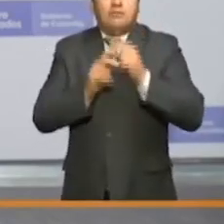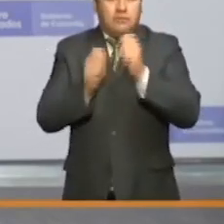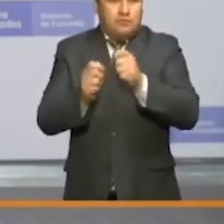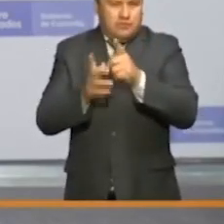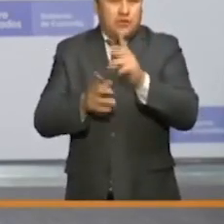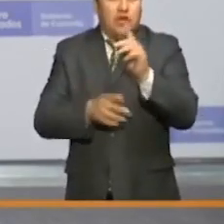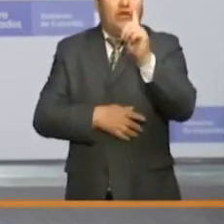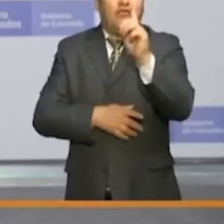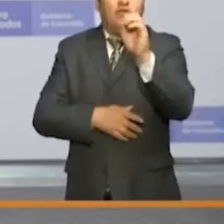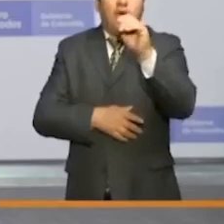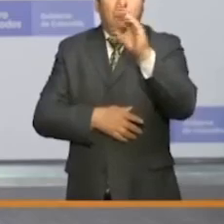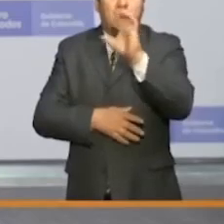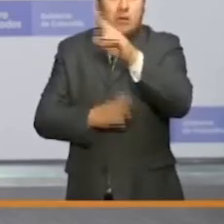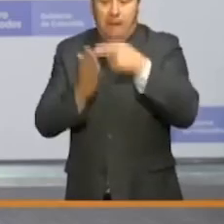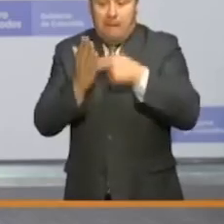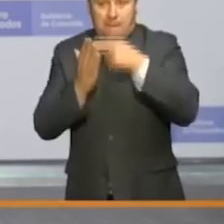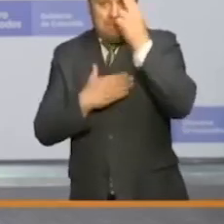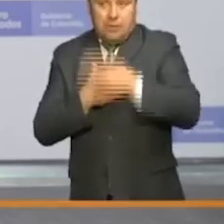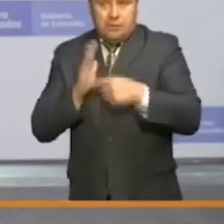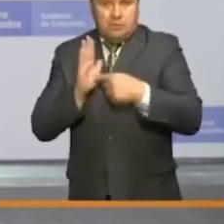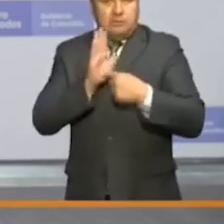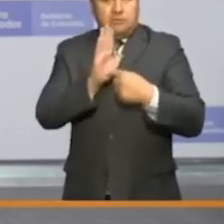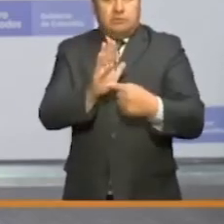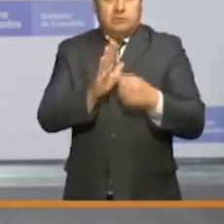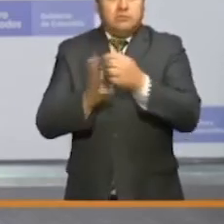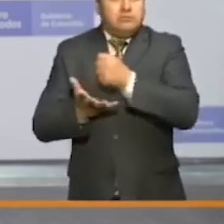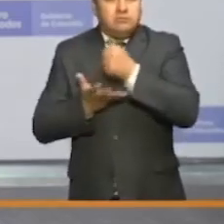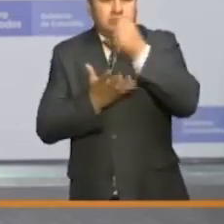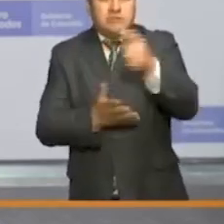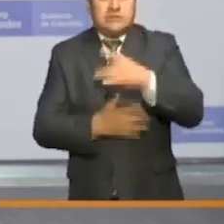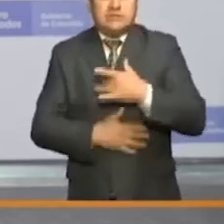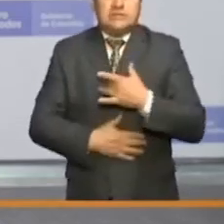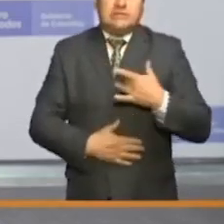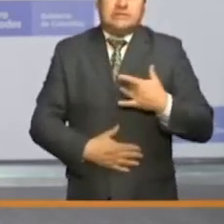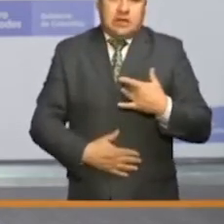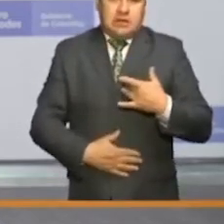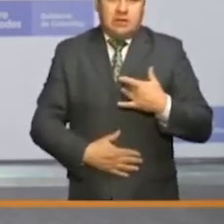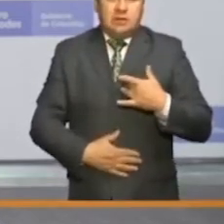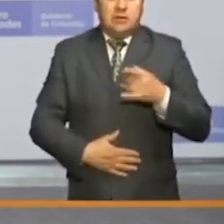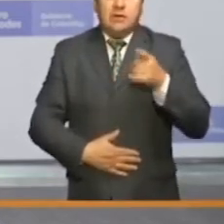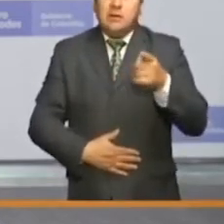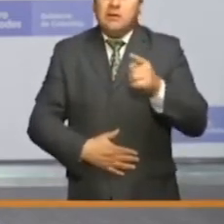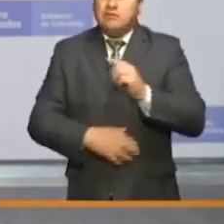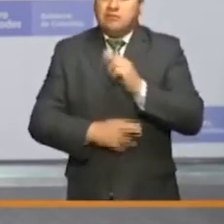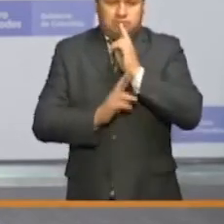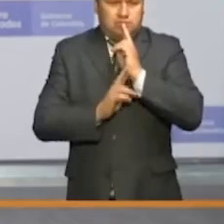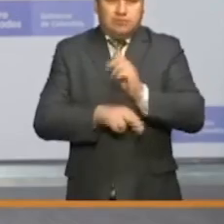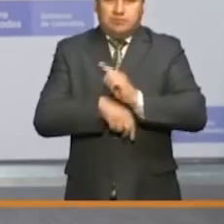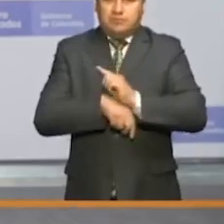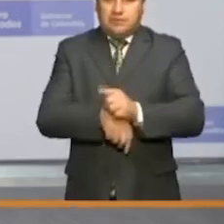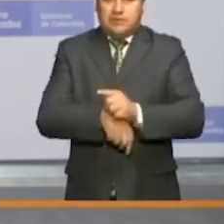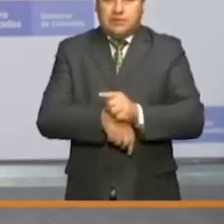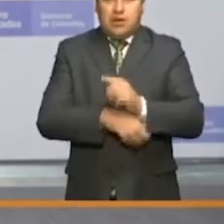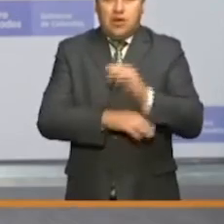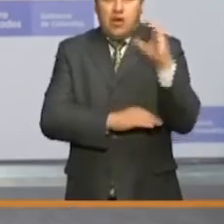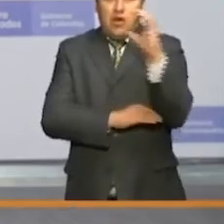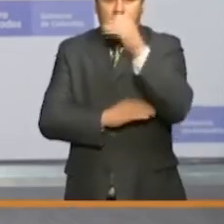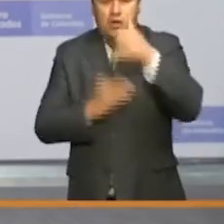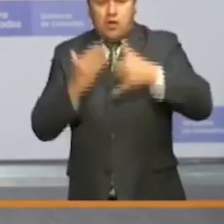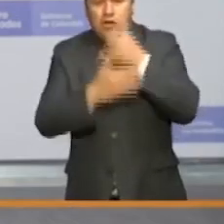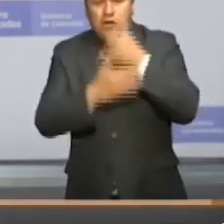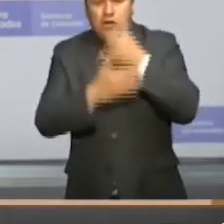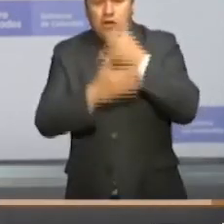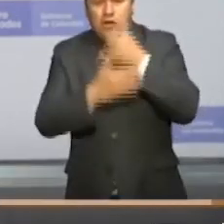proyecto busca básicamente garantizar los recursos para la salud y para darle en efectivo a los colombianos más